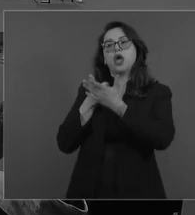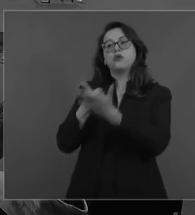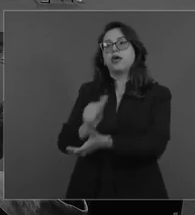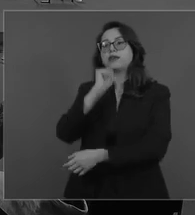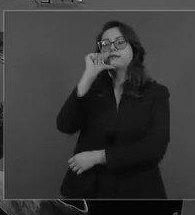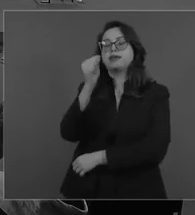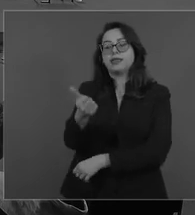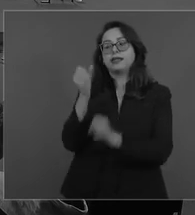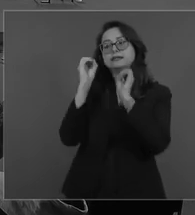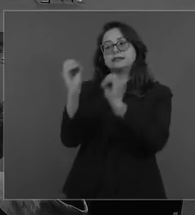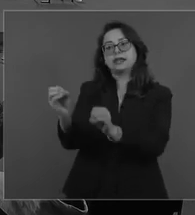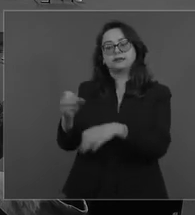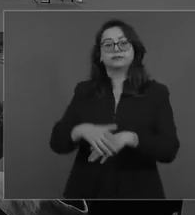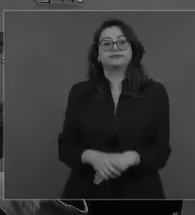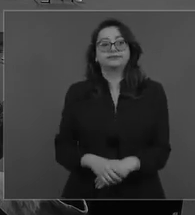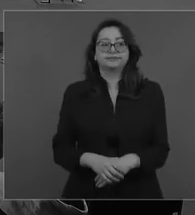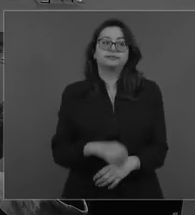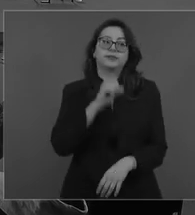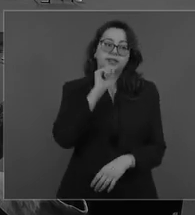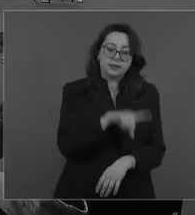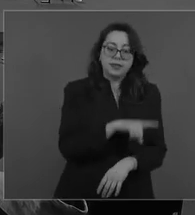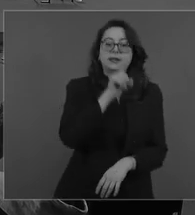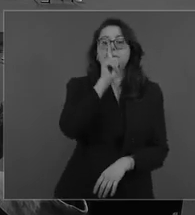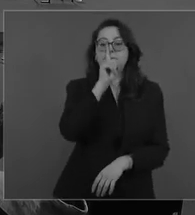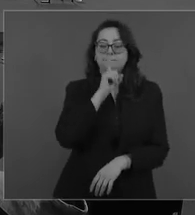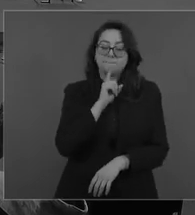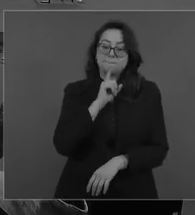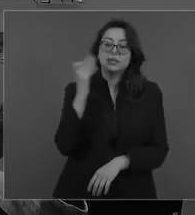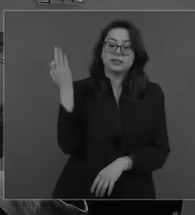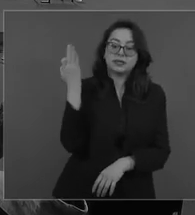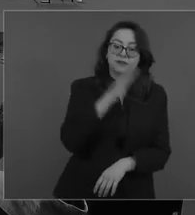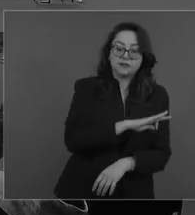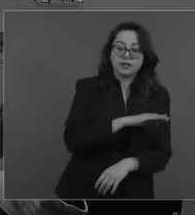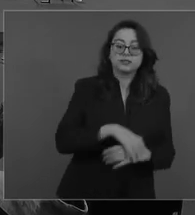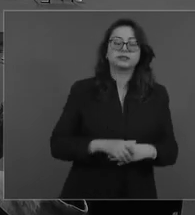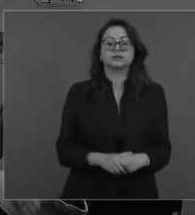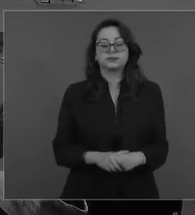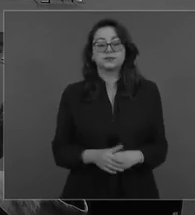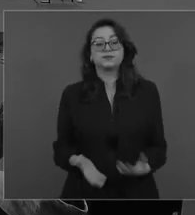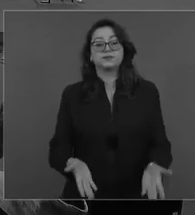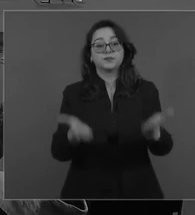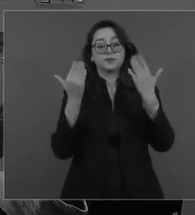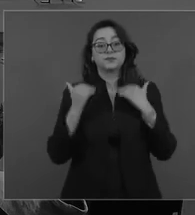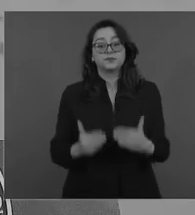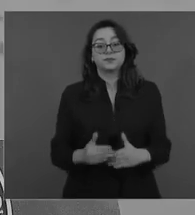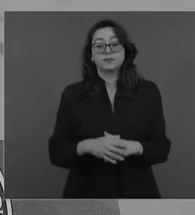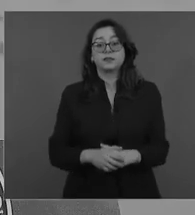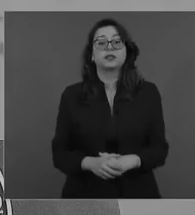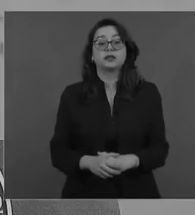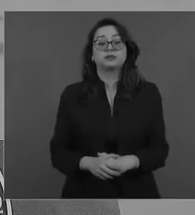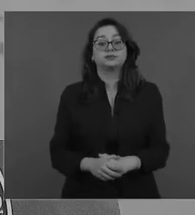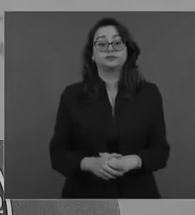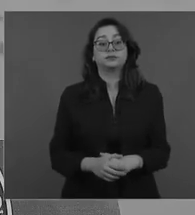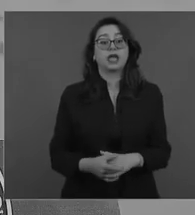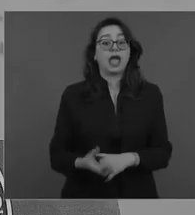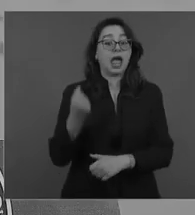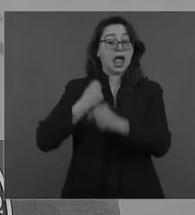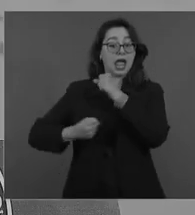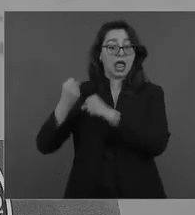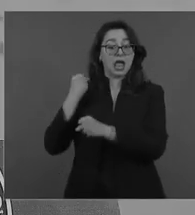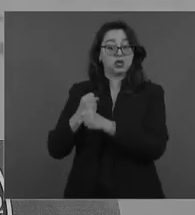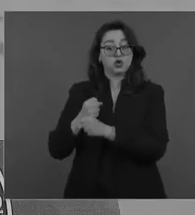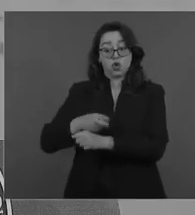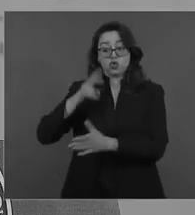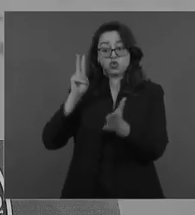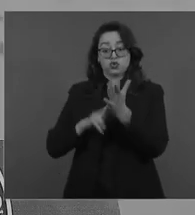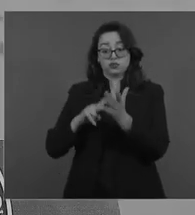pero pues resultó falso. A manera de contexto, queremos contarles que en 2020 el Senado de la República